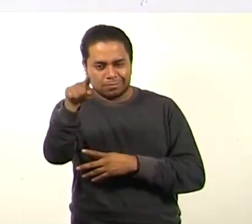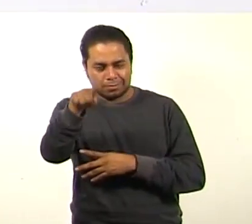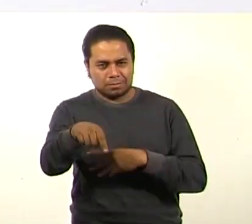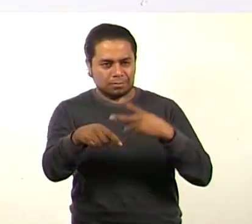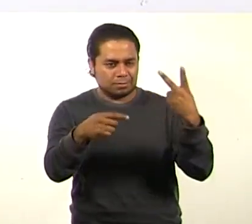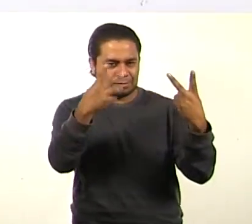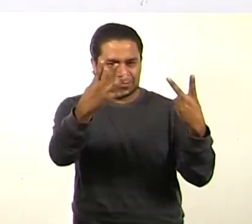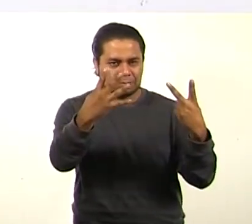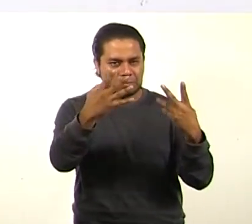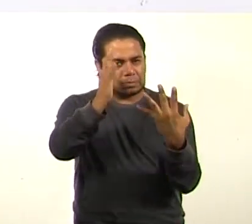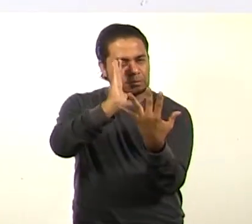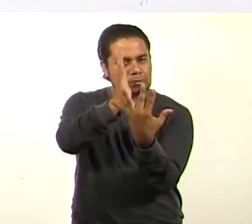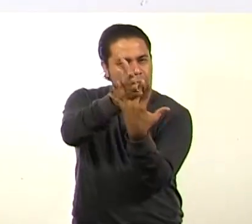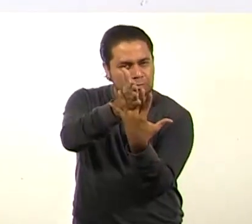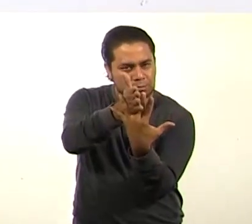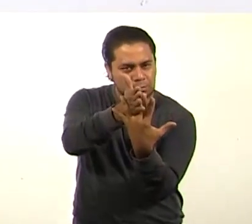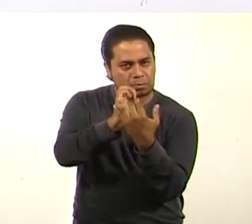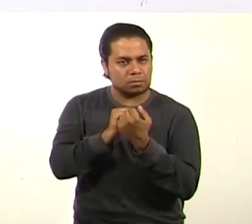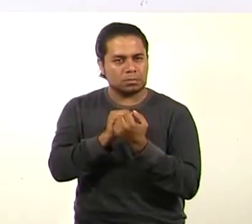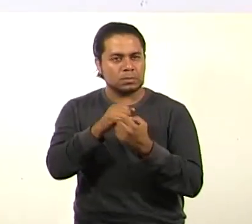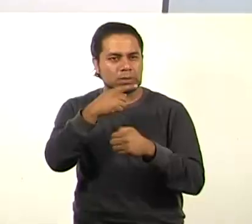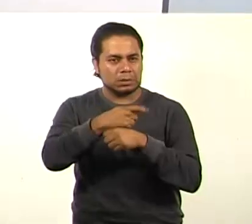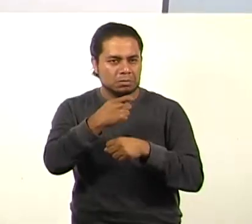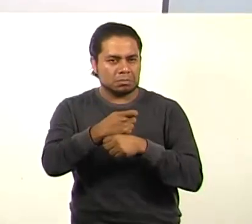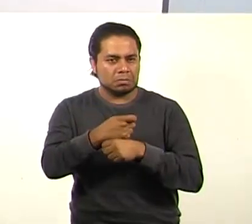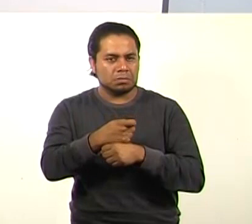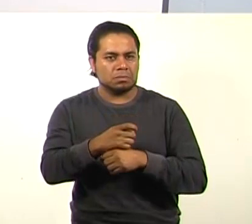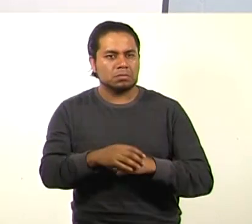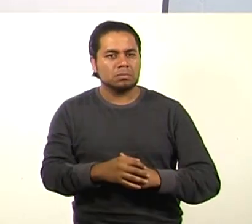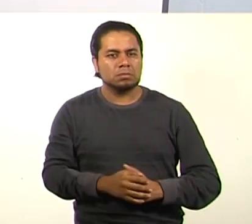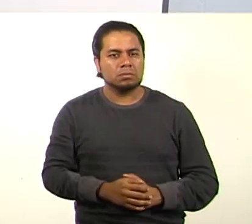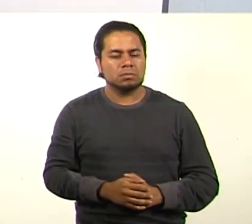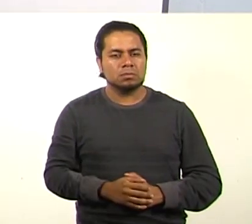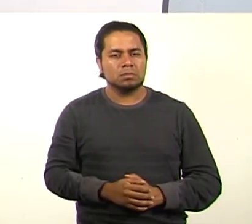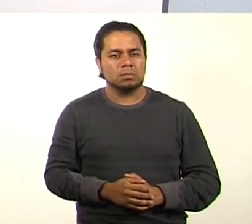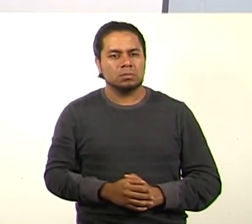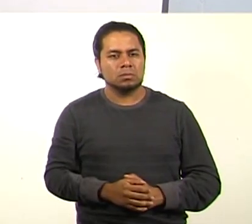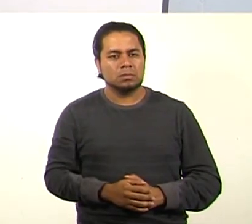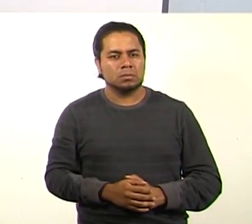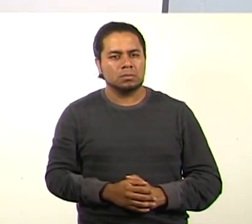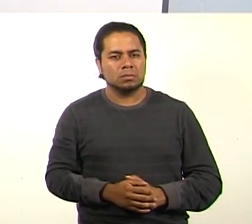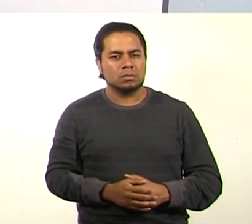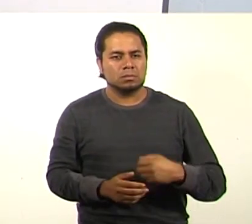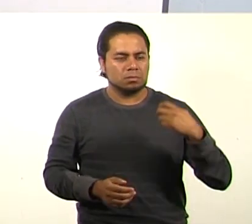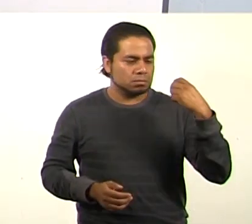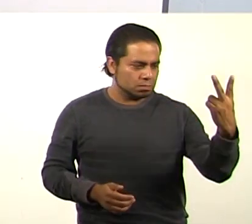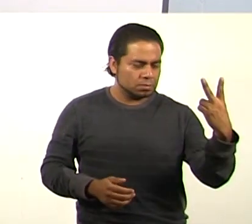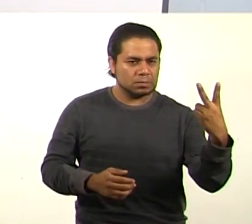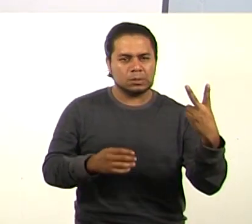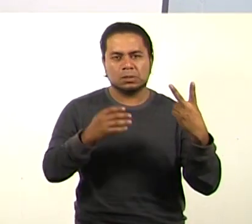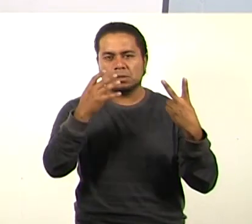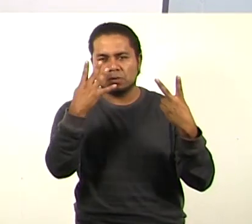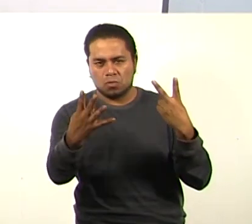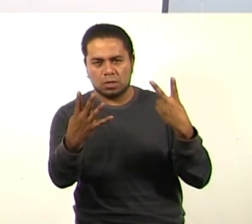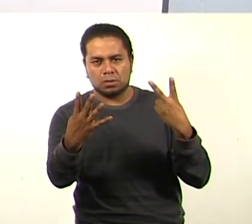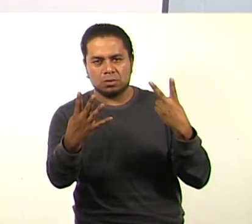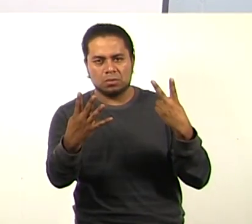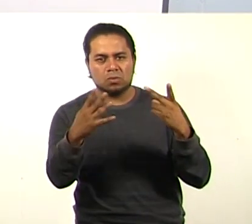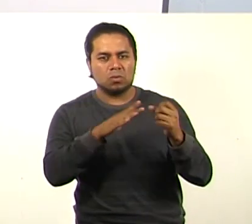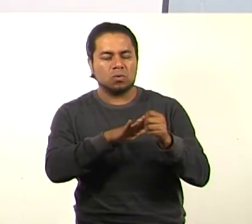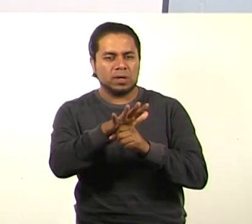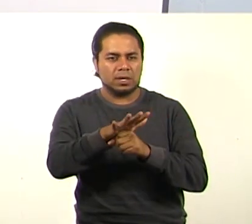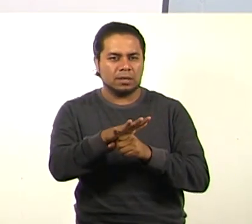empezar dividiendo. Primero, es decir, estos dos números son múltiplos de 2, es